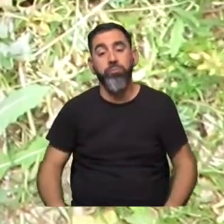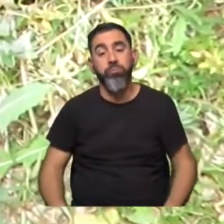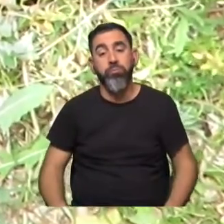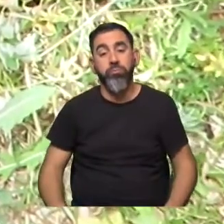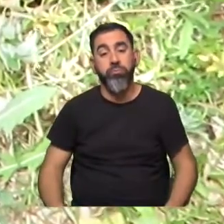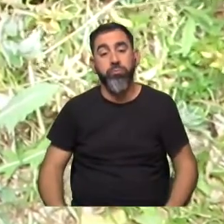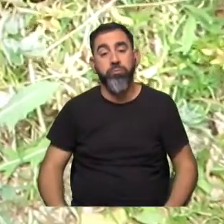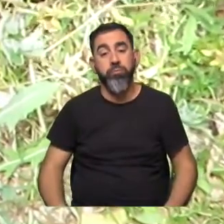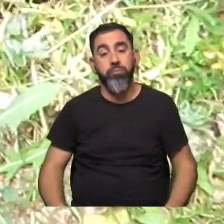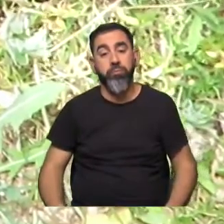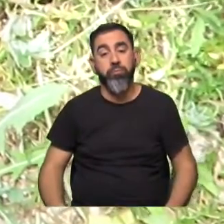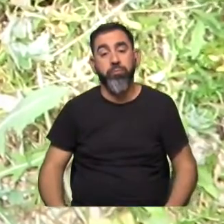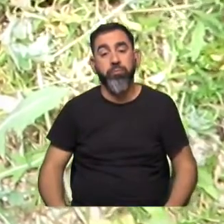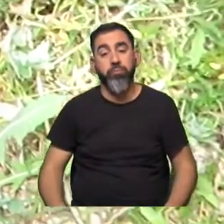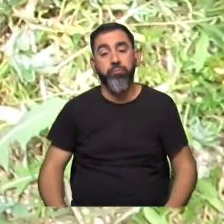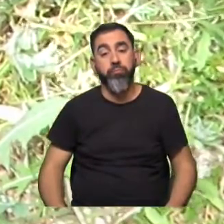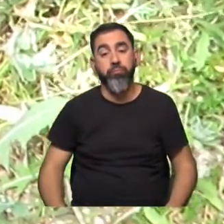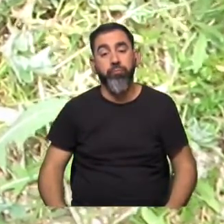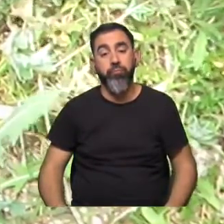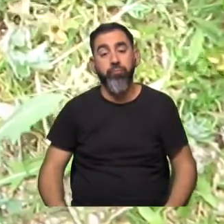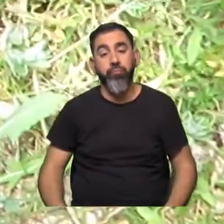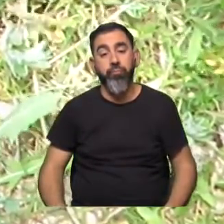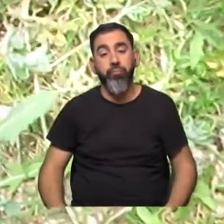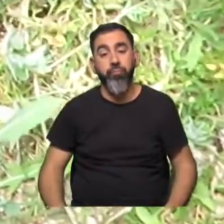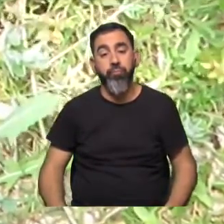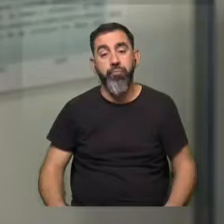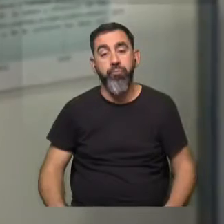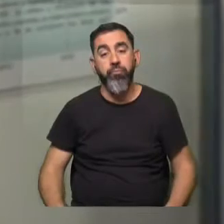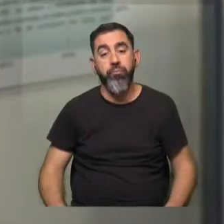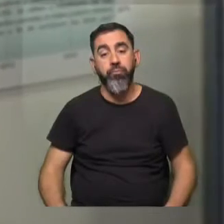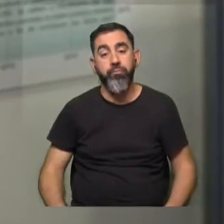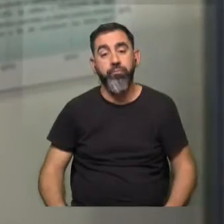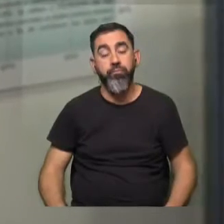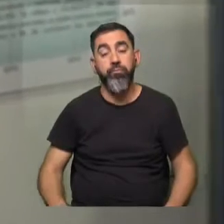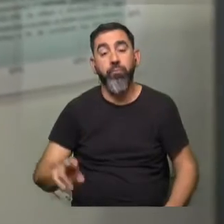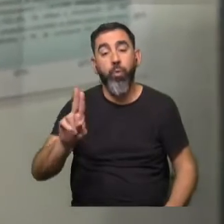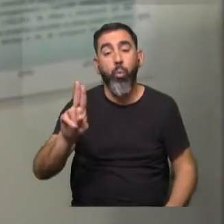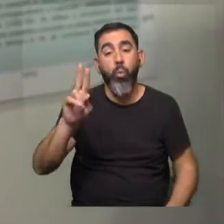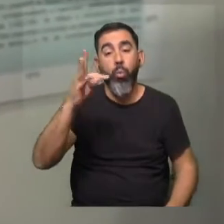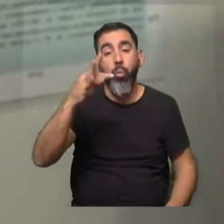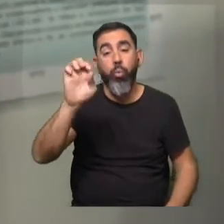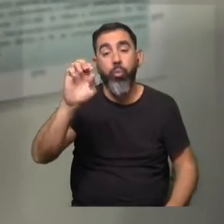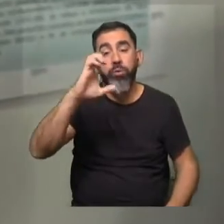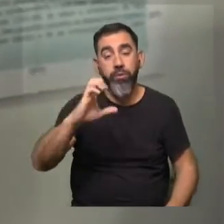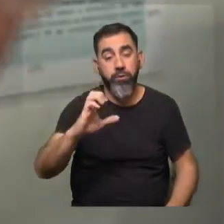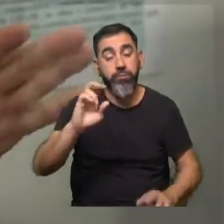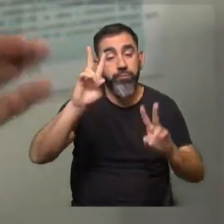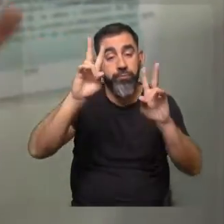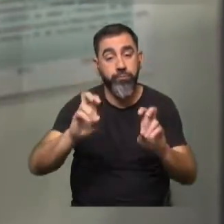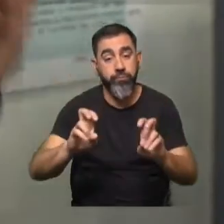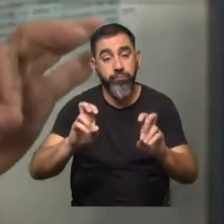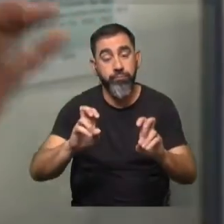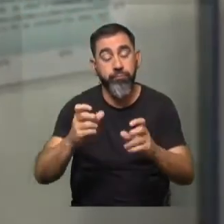Bueno, en UTEC justamente para atacar el tema